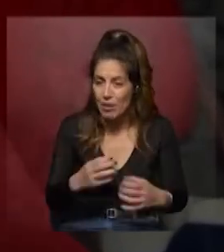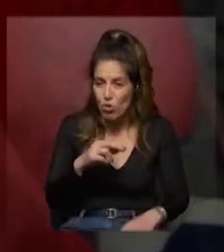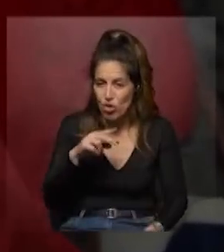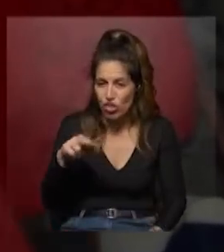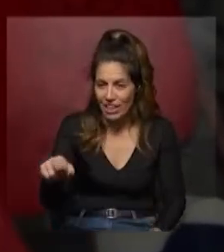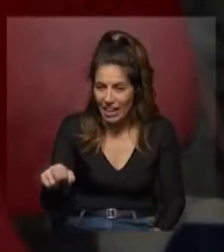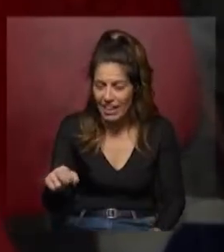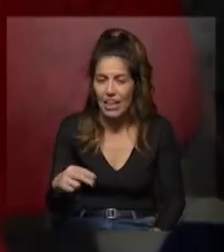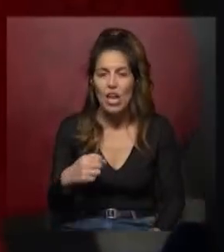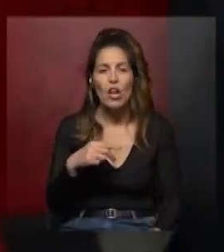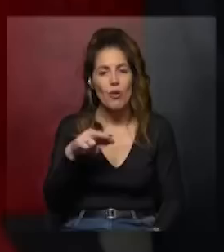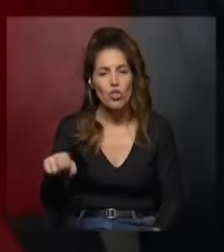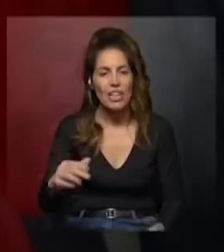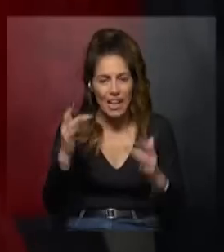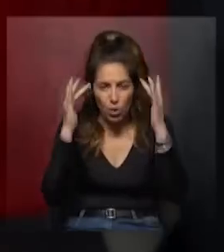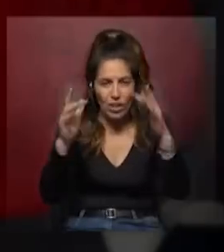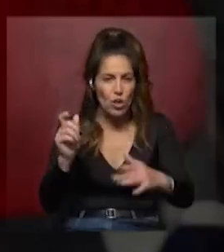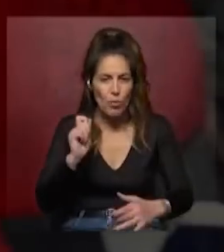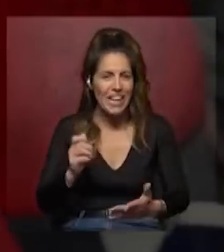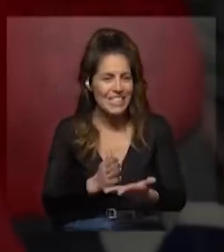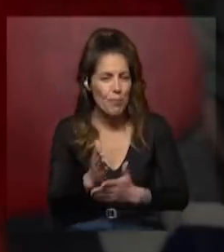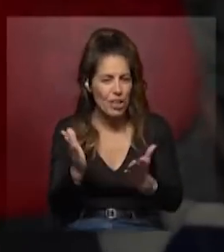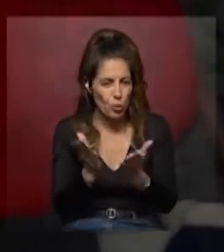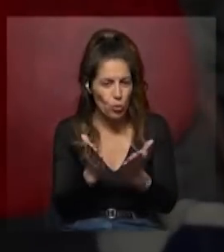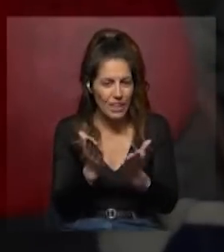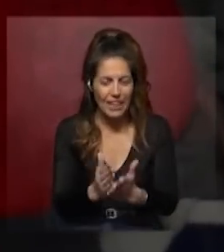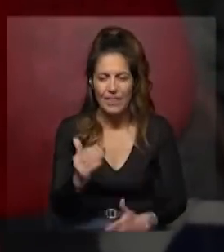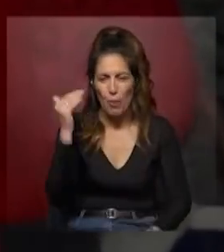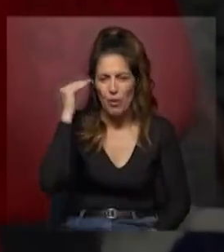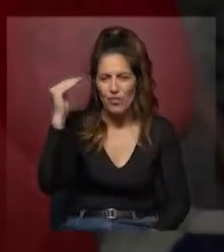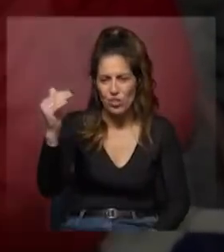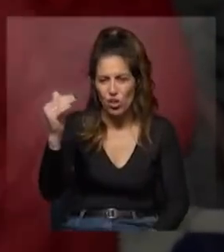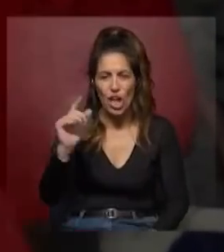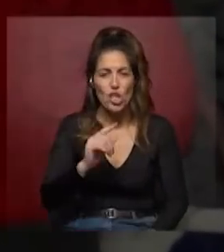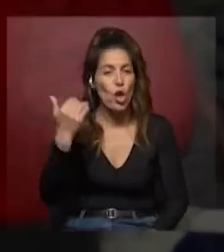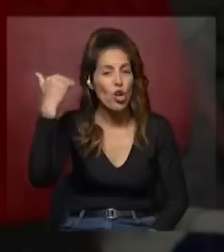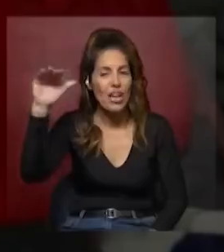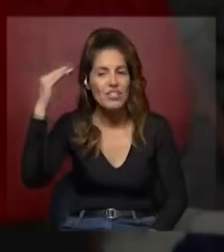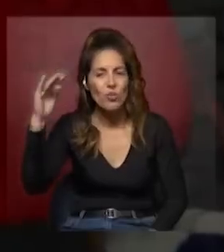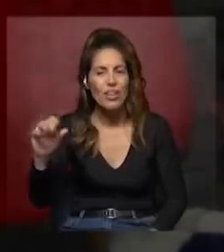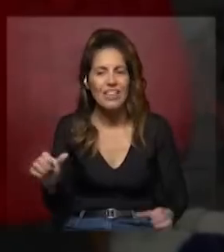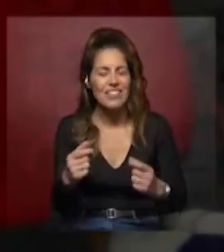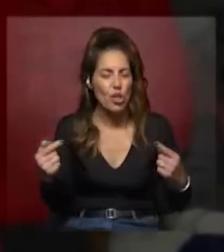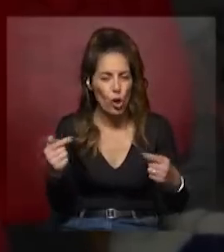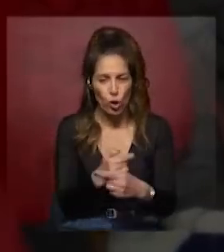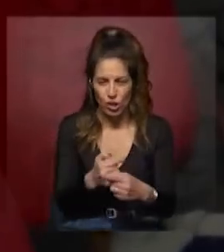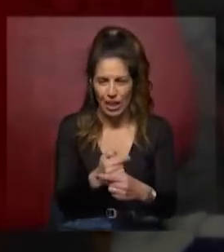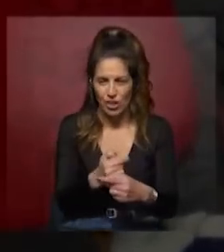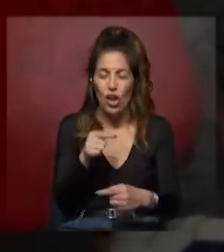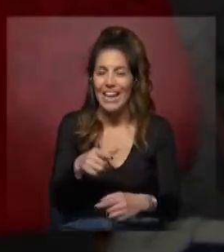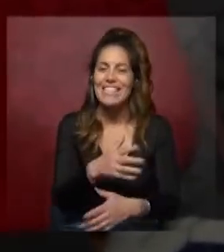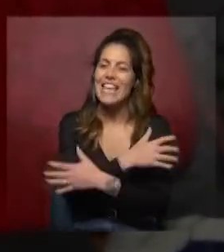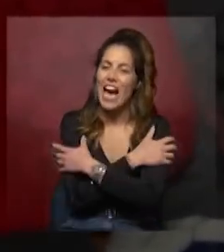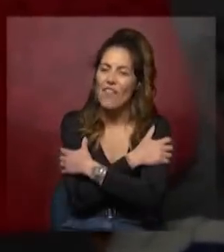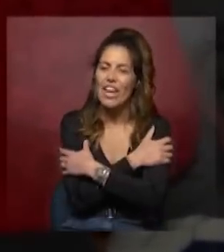y los que vamos a sostener la educación pública siempre somos los estudiantes los profesores no las autoridades que están haciendo todo lo contrario y ese abrazo